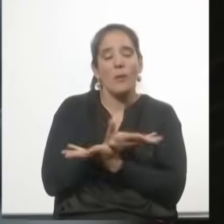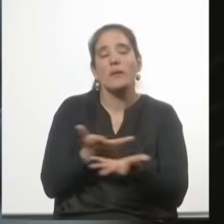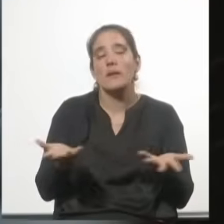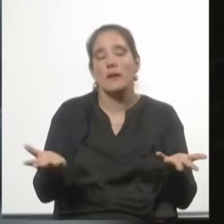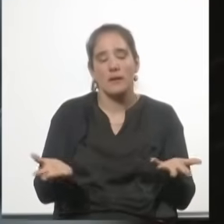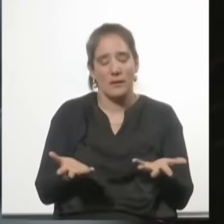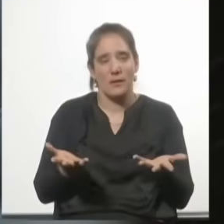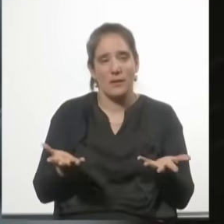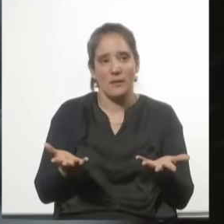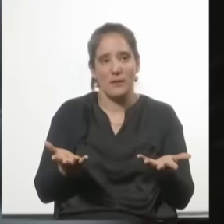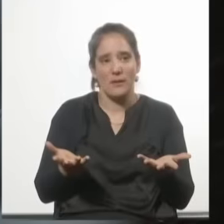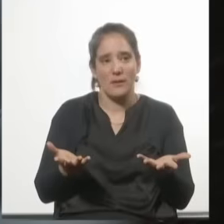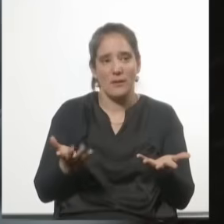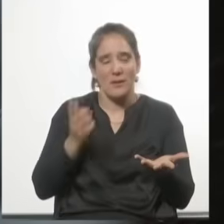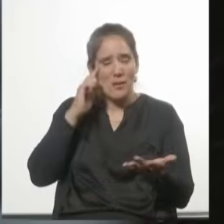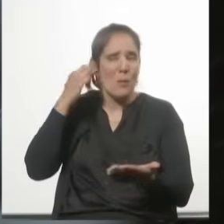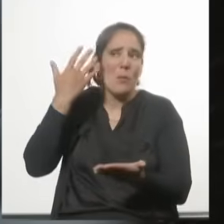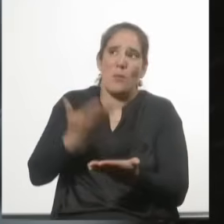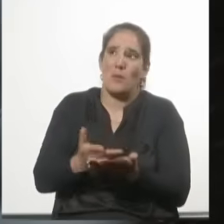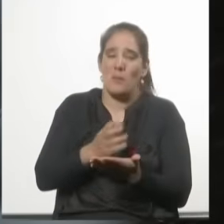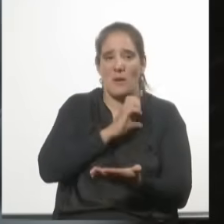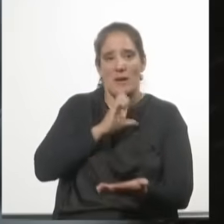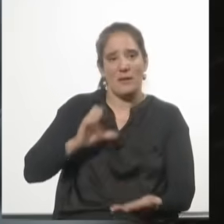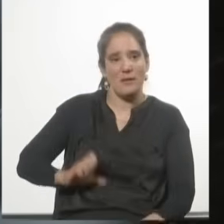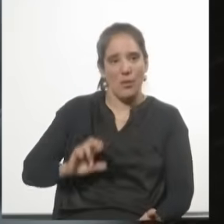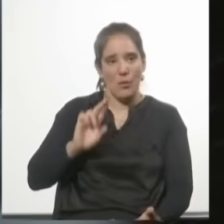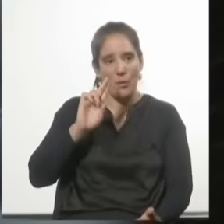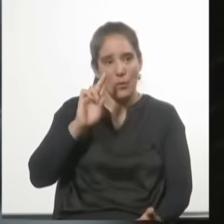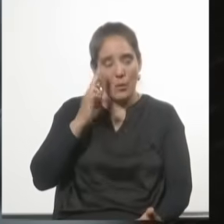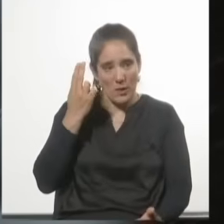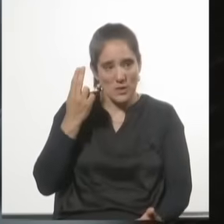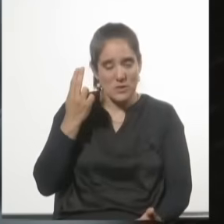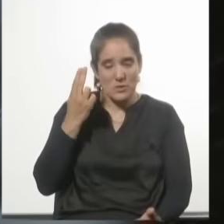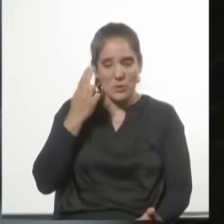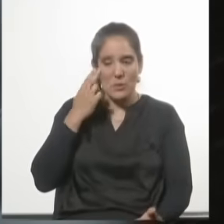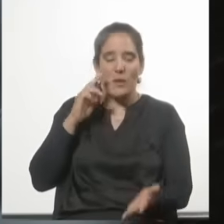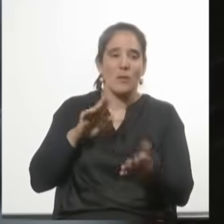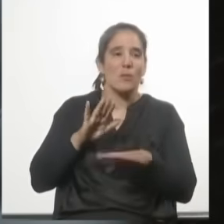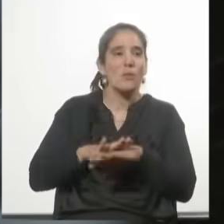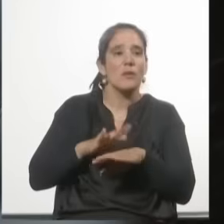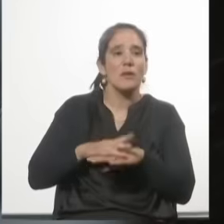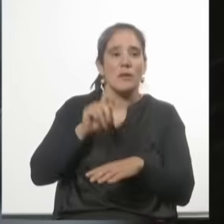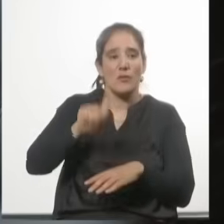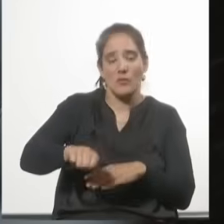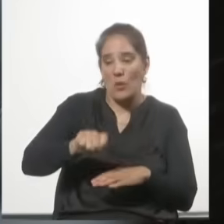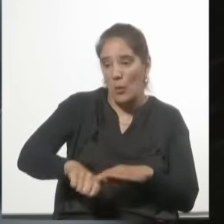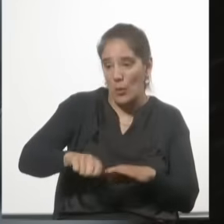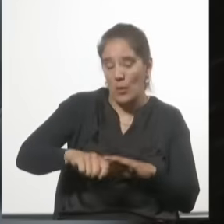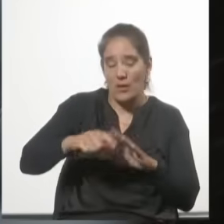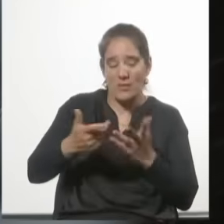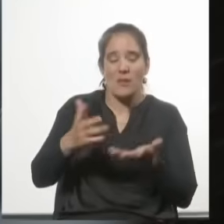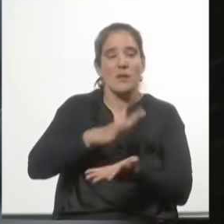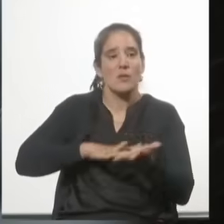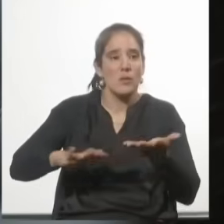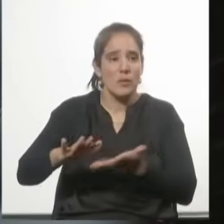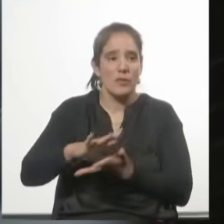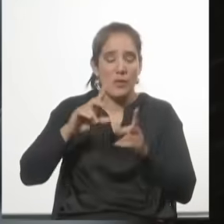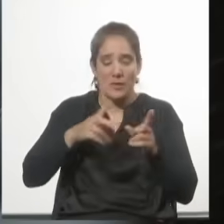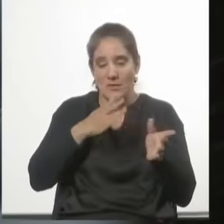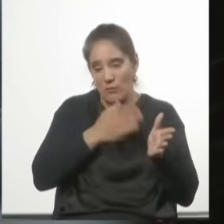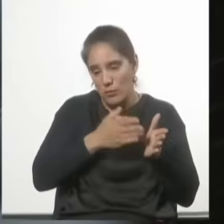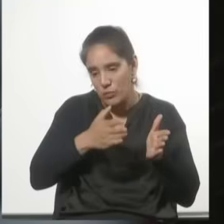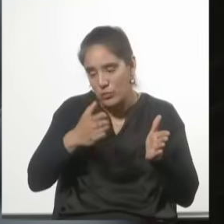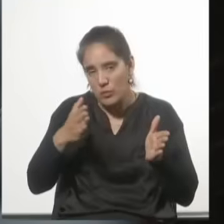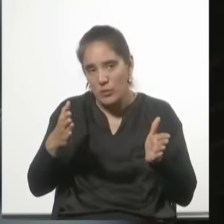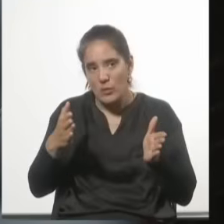manifiestamente improponibles para el Estado uruguayo en tanto sujeto garantizado por el aval. Eso fue lo que sucedió. En ese